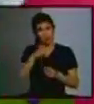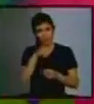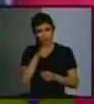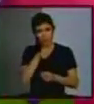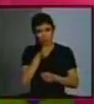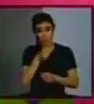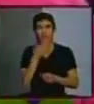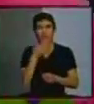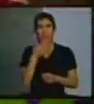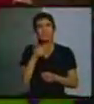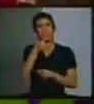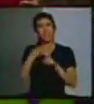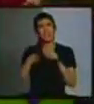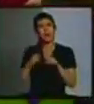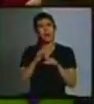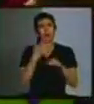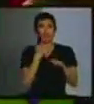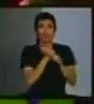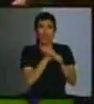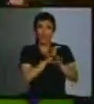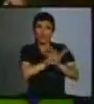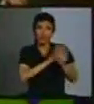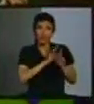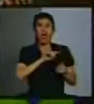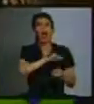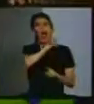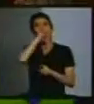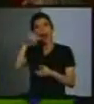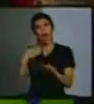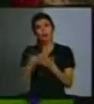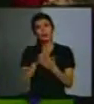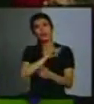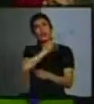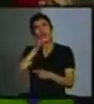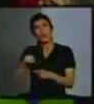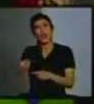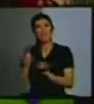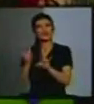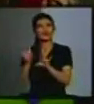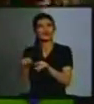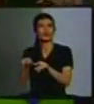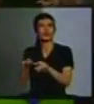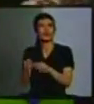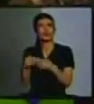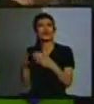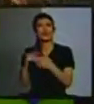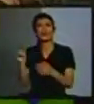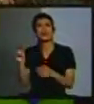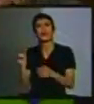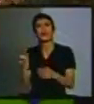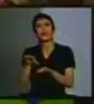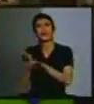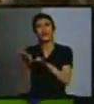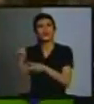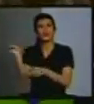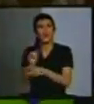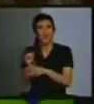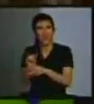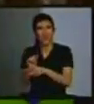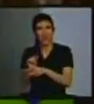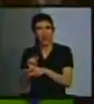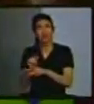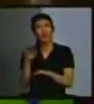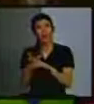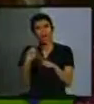pasadas las 6:30 de la tarde, después que salen del trabajo, aprovechan de venir hasta este típico sector donde dicen que los productos están bastante económicos,